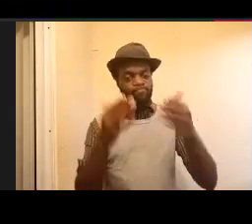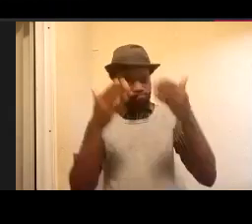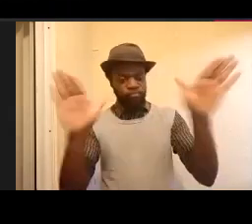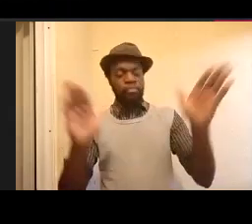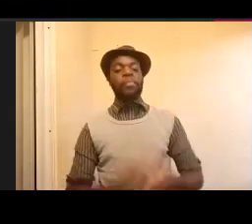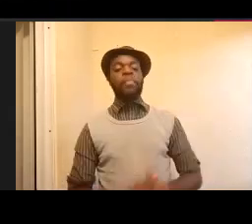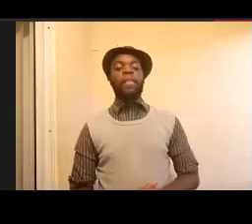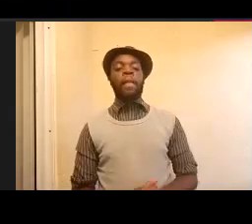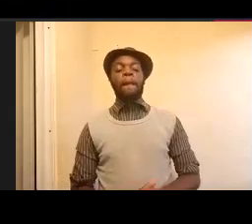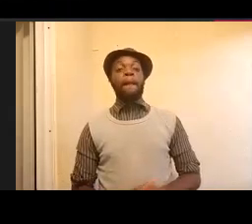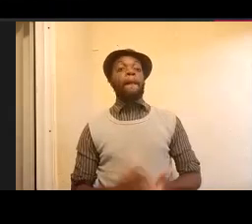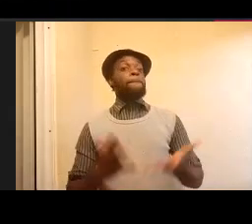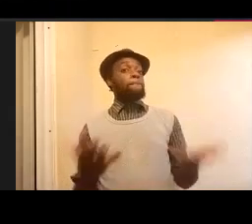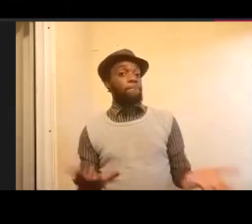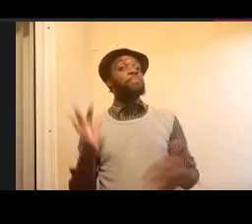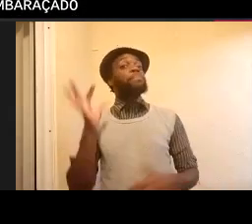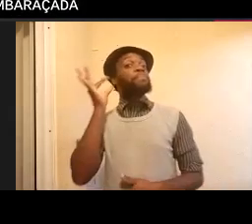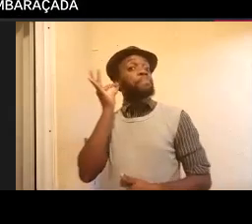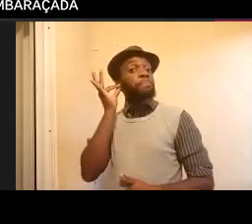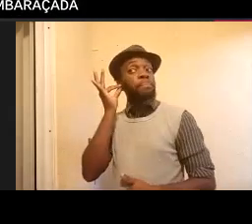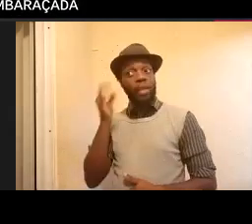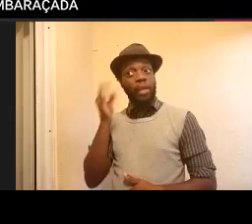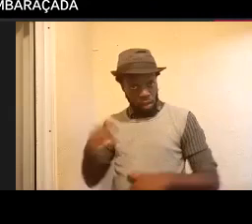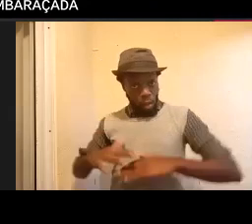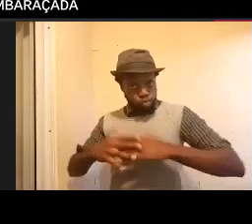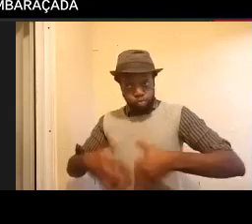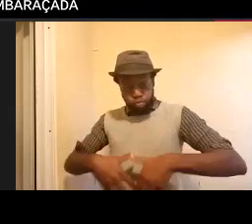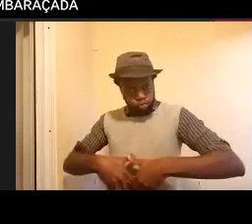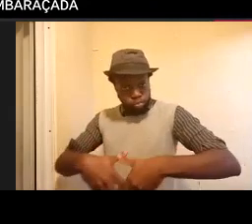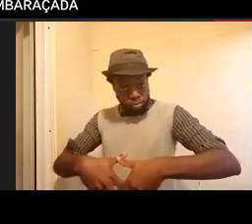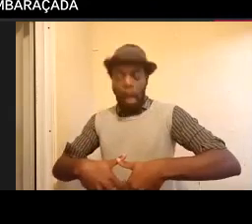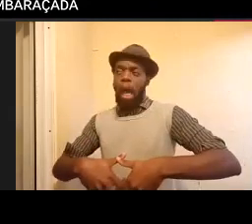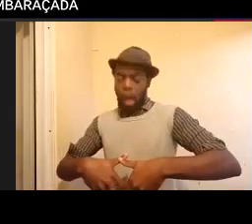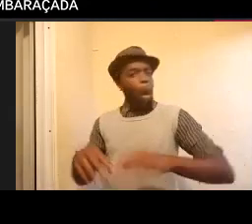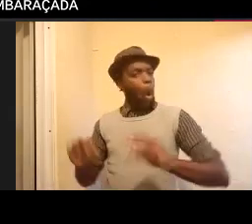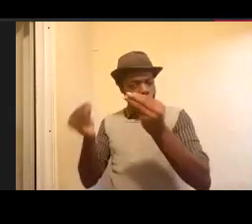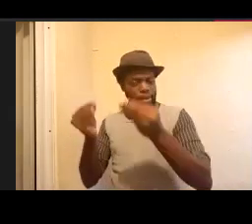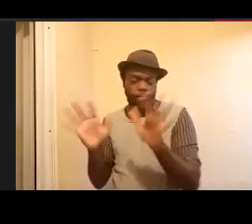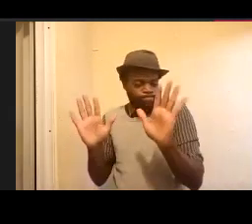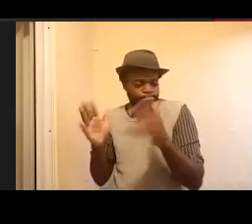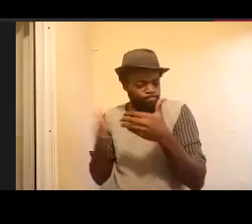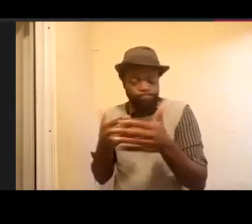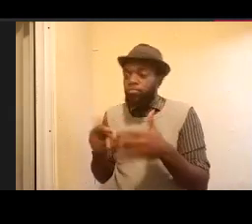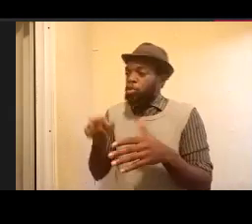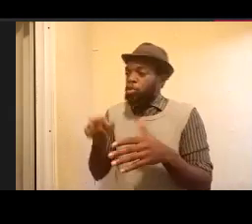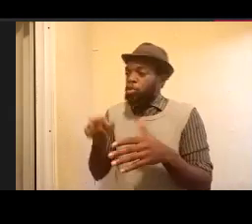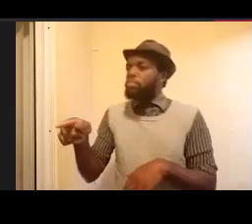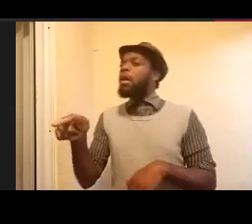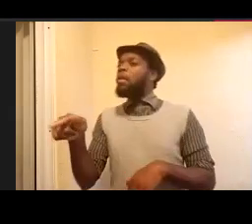Todas las adolescentes embarazadas deben ser educadas en la importancia de obtener atención prenatal